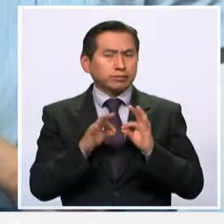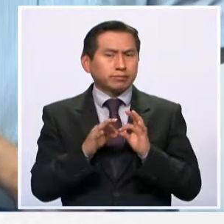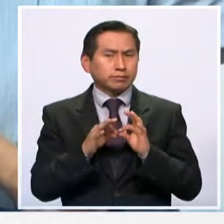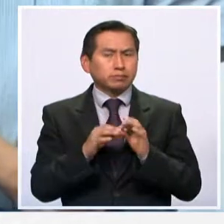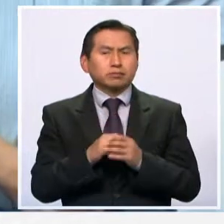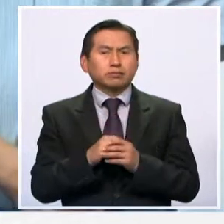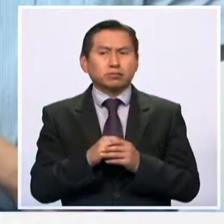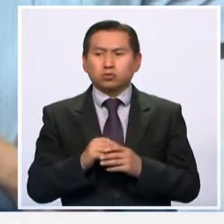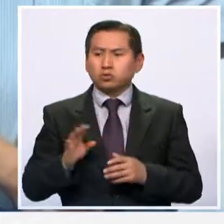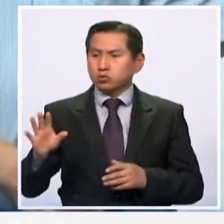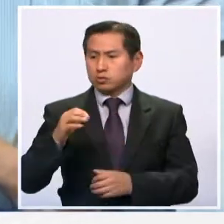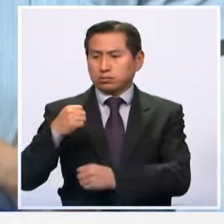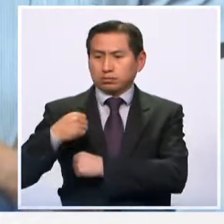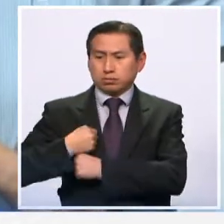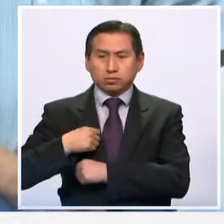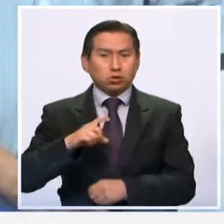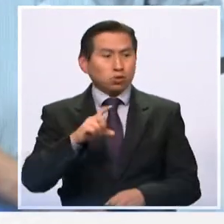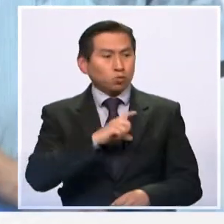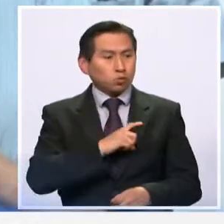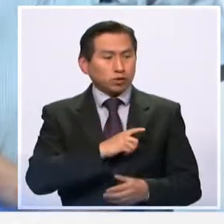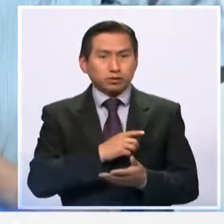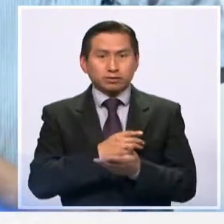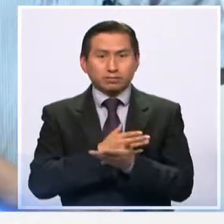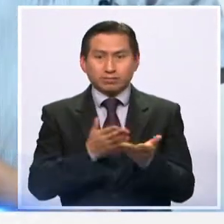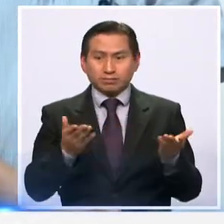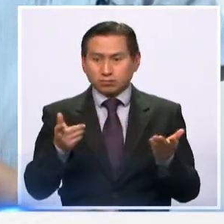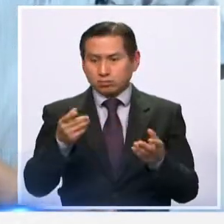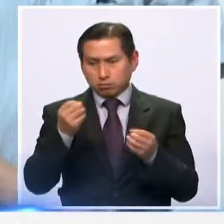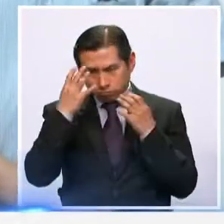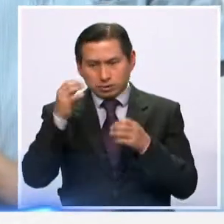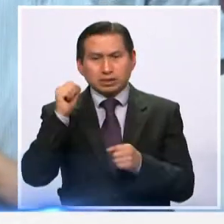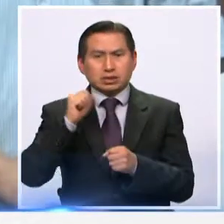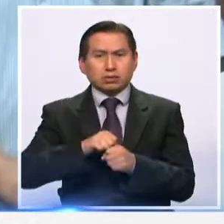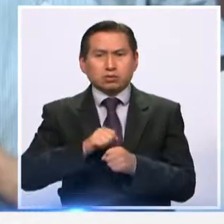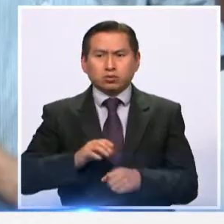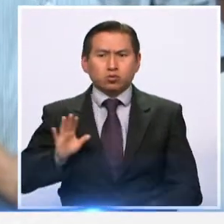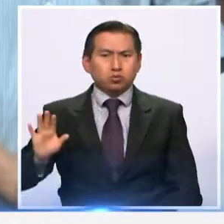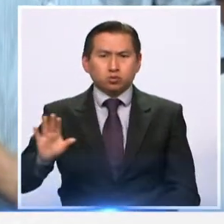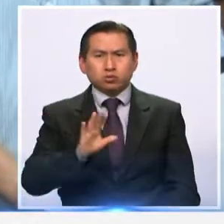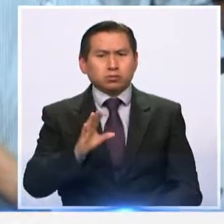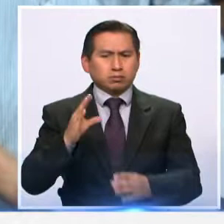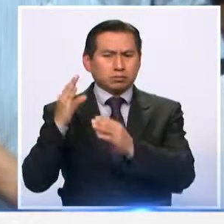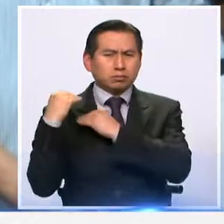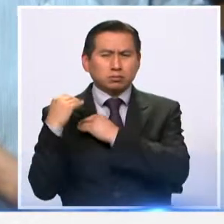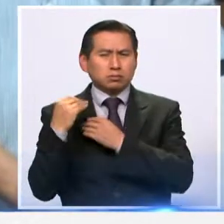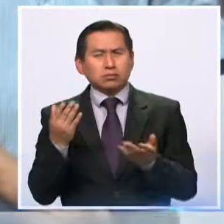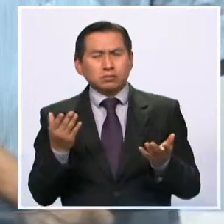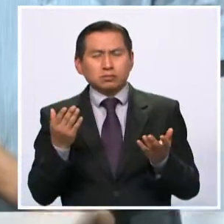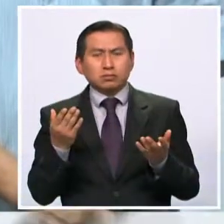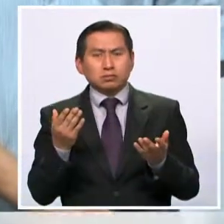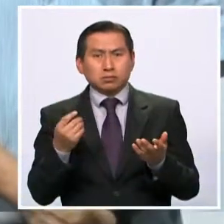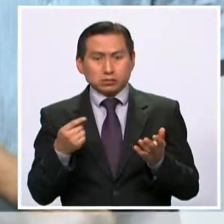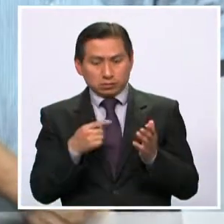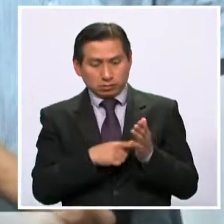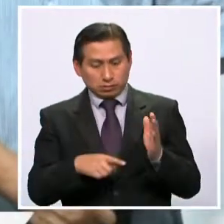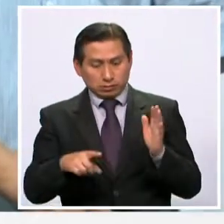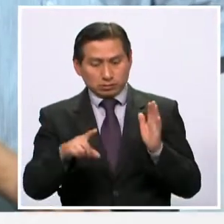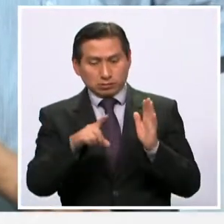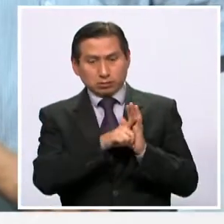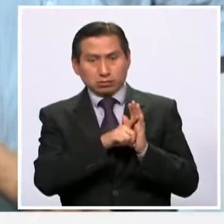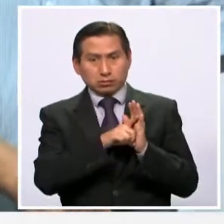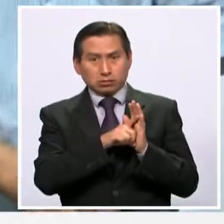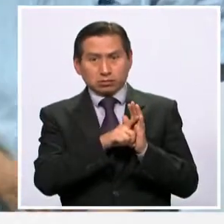Las Fuerzas Armadas y la Policía van a cumplir su rol, que es el rol de que esta ley, que cuando